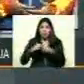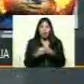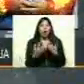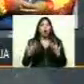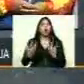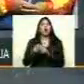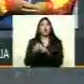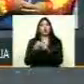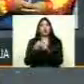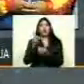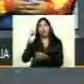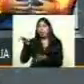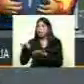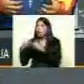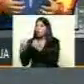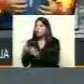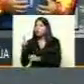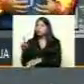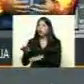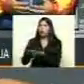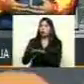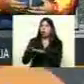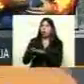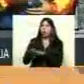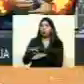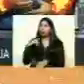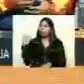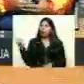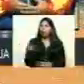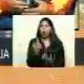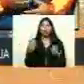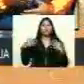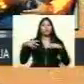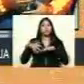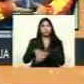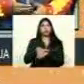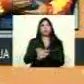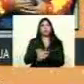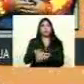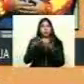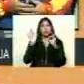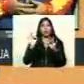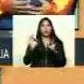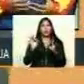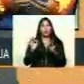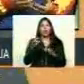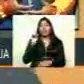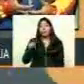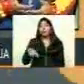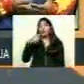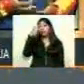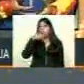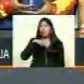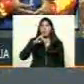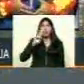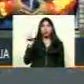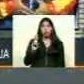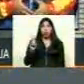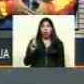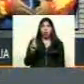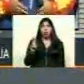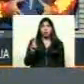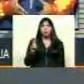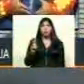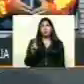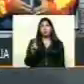desde su Servicio de Policía Comunal, todos integrados, pero además con los movimientos sociales, el movimiento Somos Venezuela, y de manera muy particular,